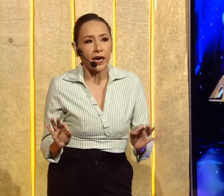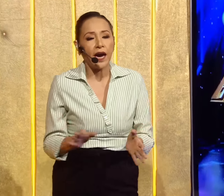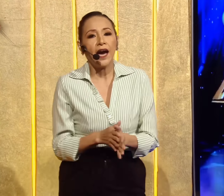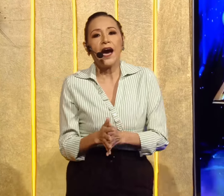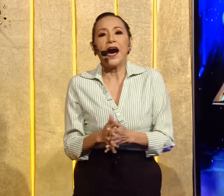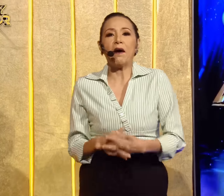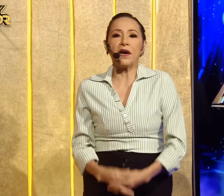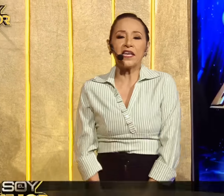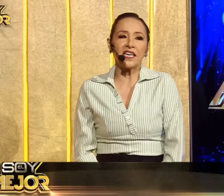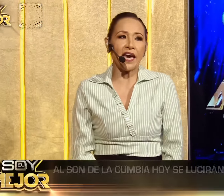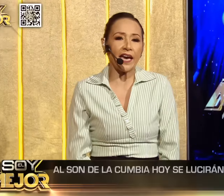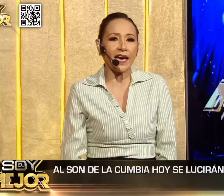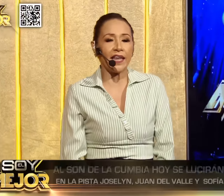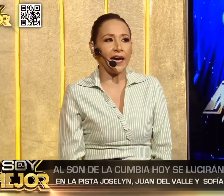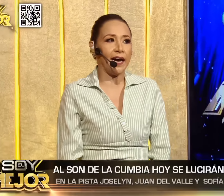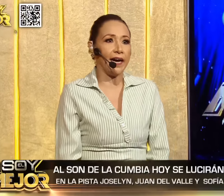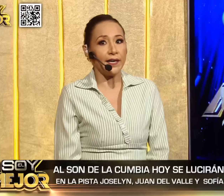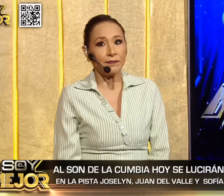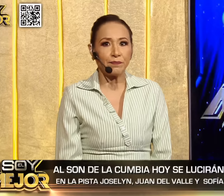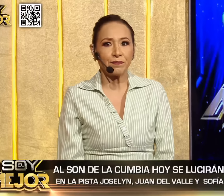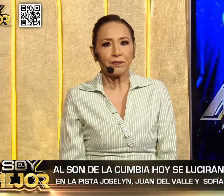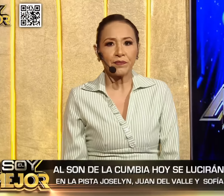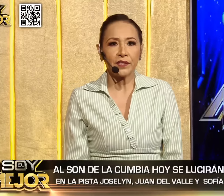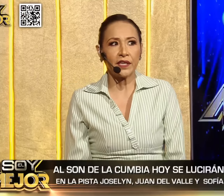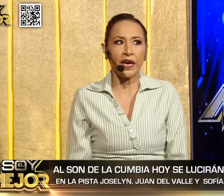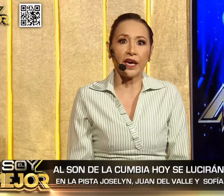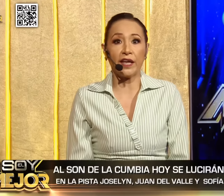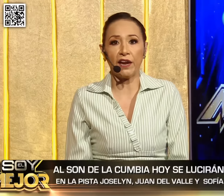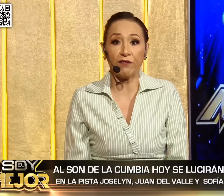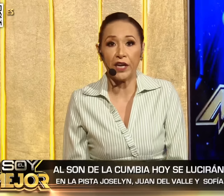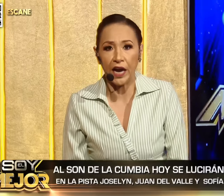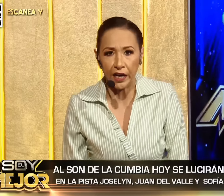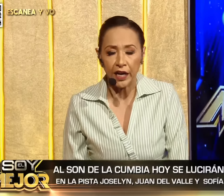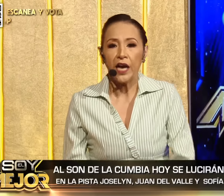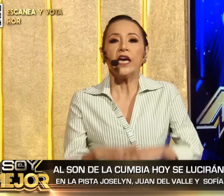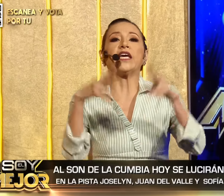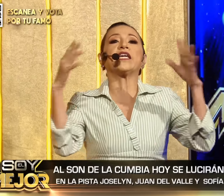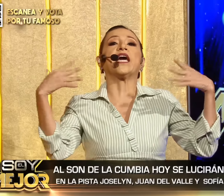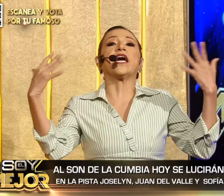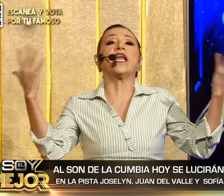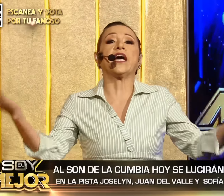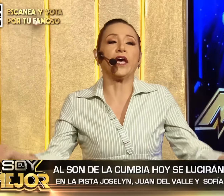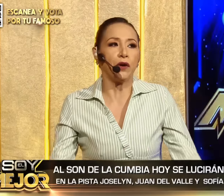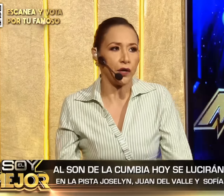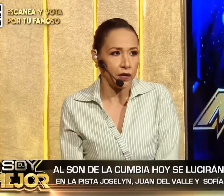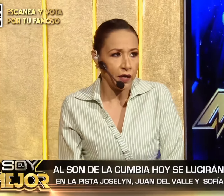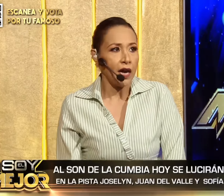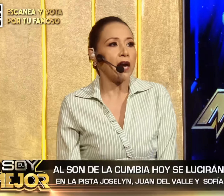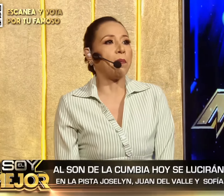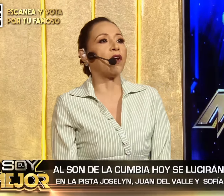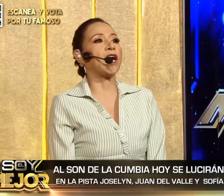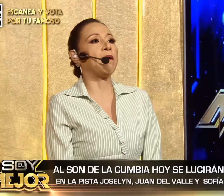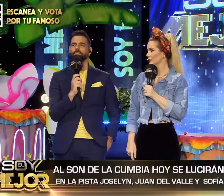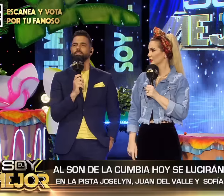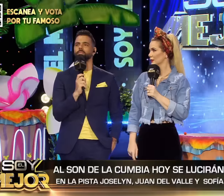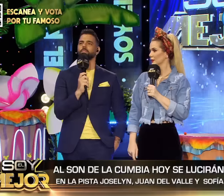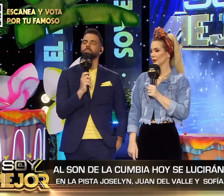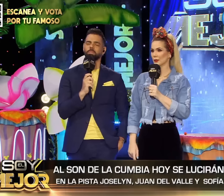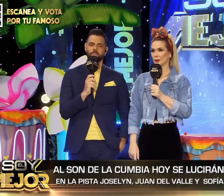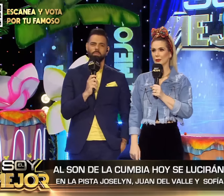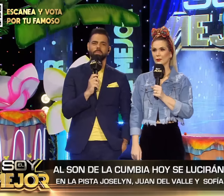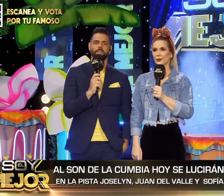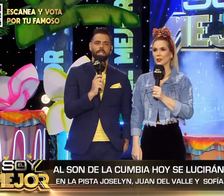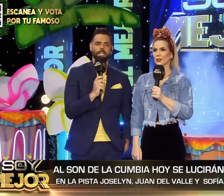muy bien. A ver quién queda. Arcilla, barro y quién es el ganador. Espero que les vaya